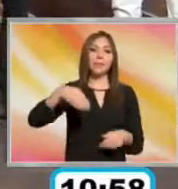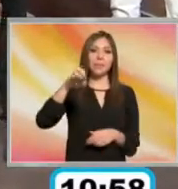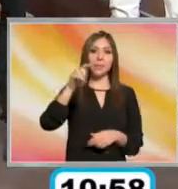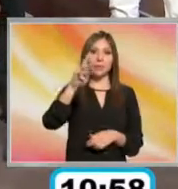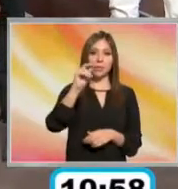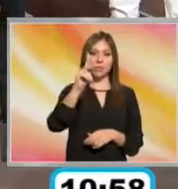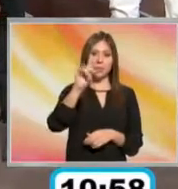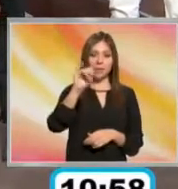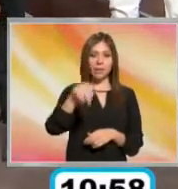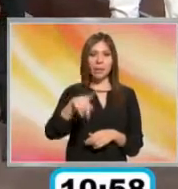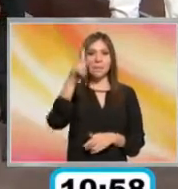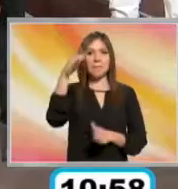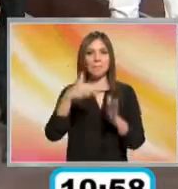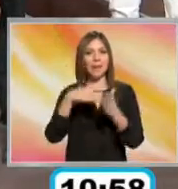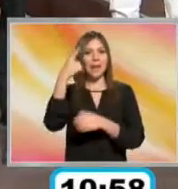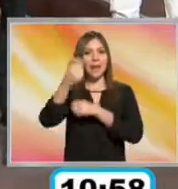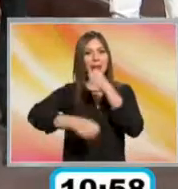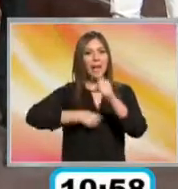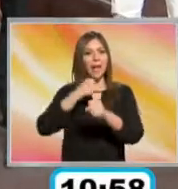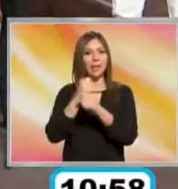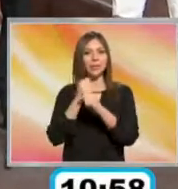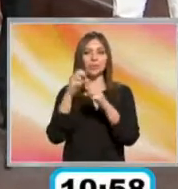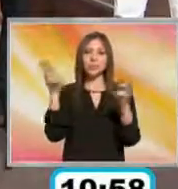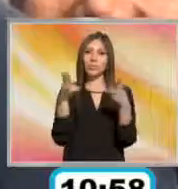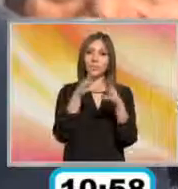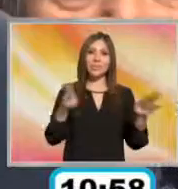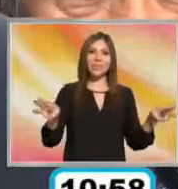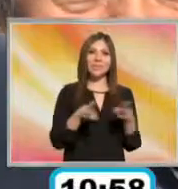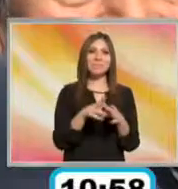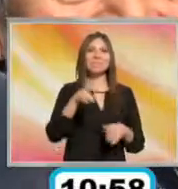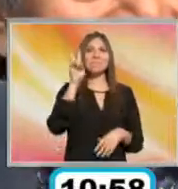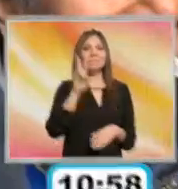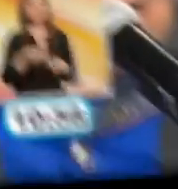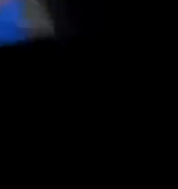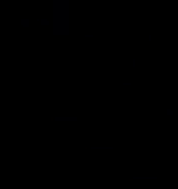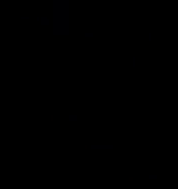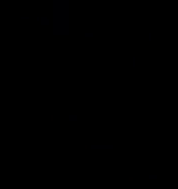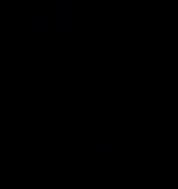Metropolitan. 1000 años de música. Muchas gracias, Tropa Loca. Eso. Bien, bien.